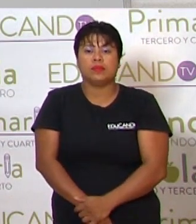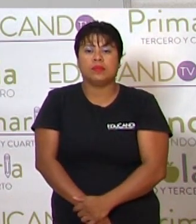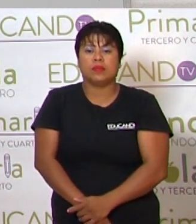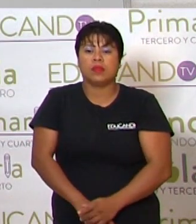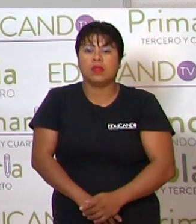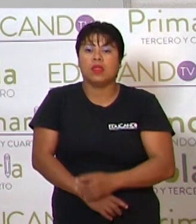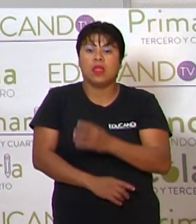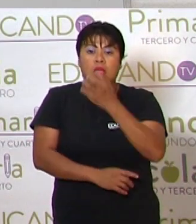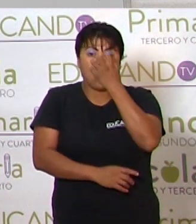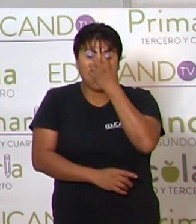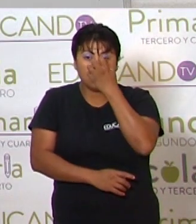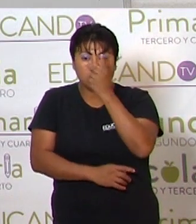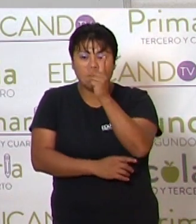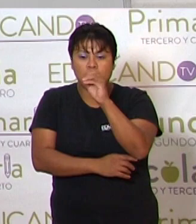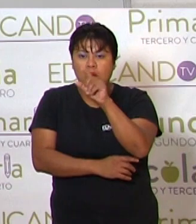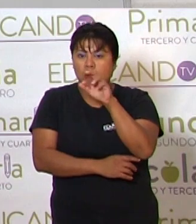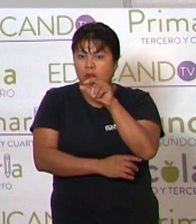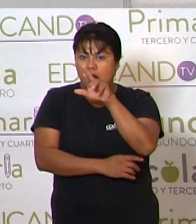polar